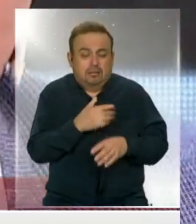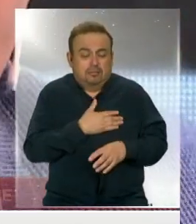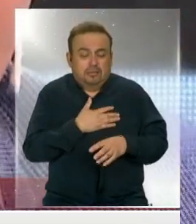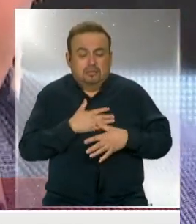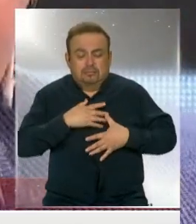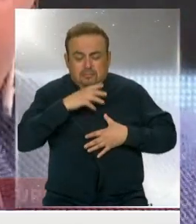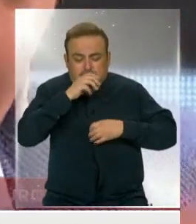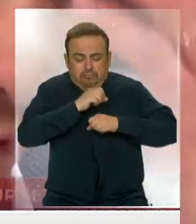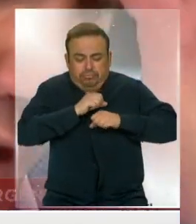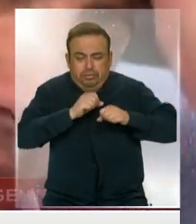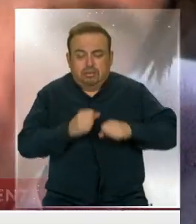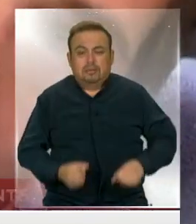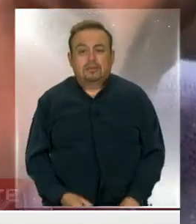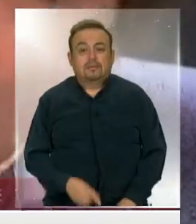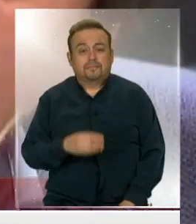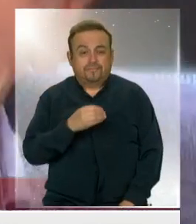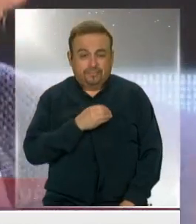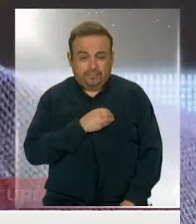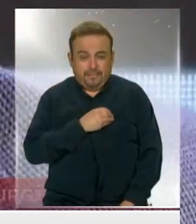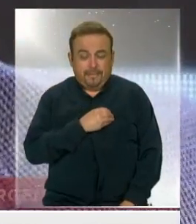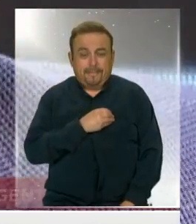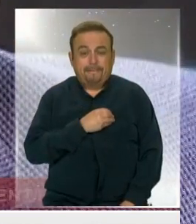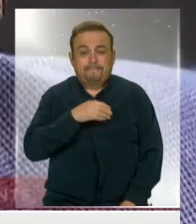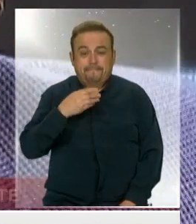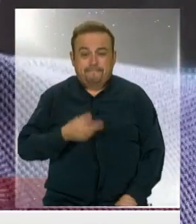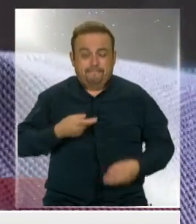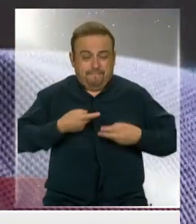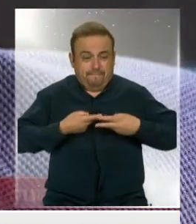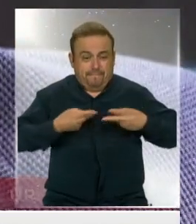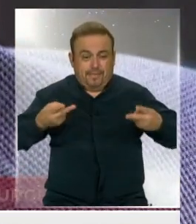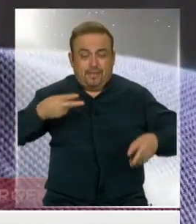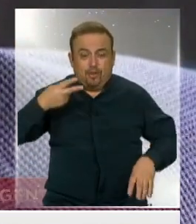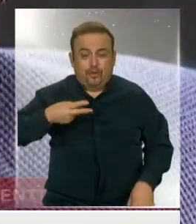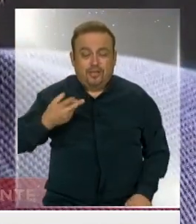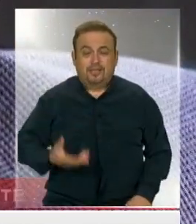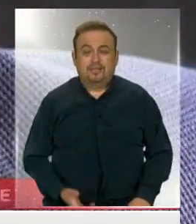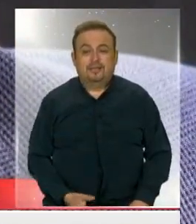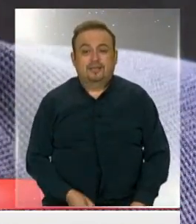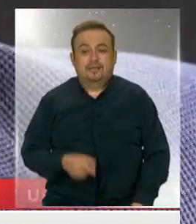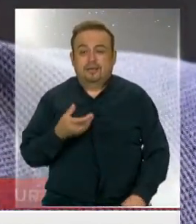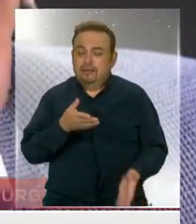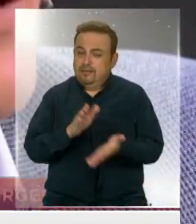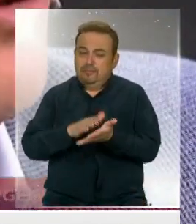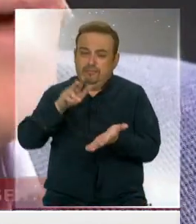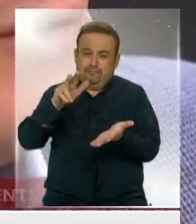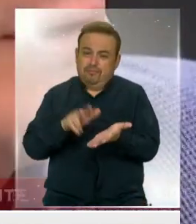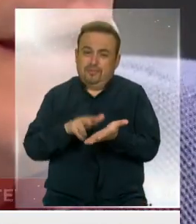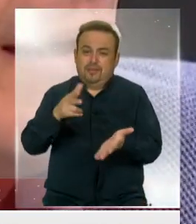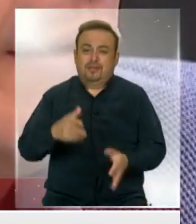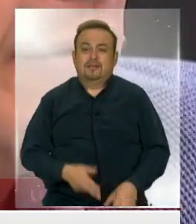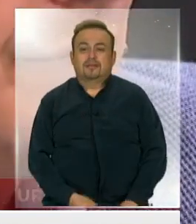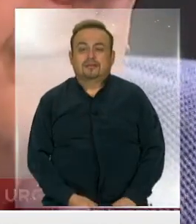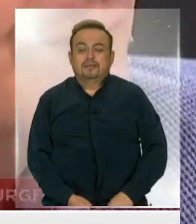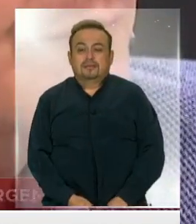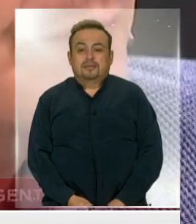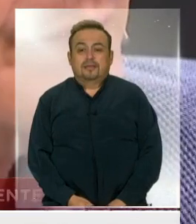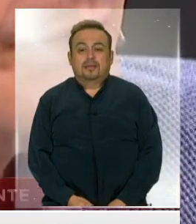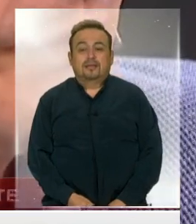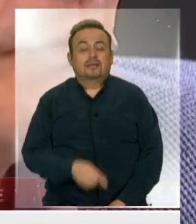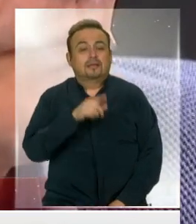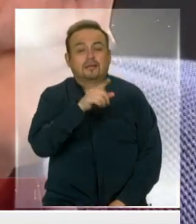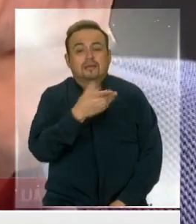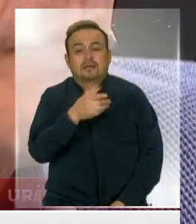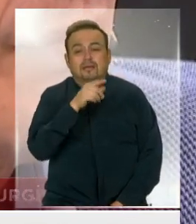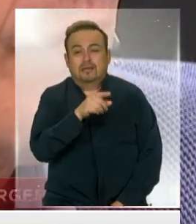esto, pero lo triste es que tenemos que dar en vivo la noticia de la... De la muerte confirmada de Diego Armando Maradona. ¿Sabes lo que te pasa a